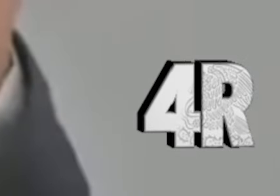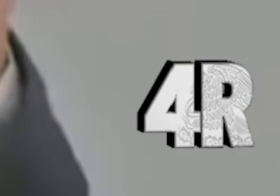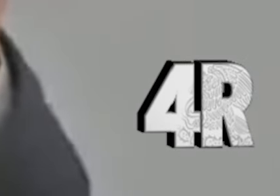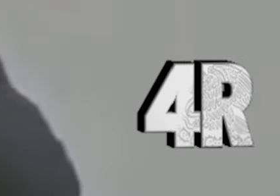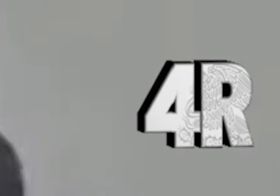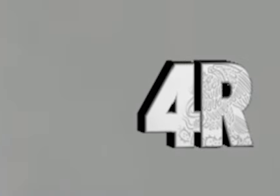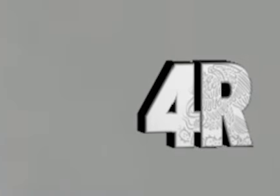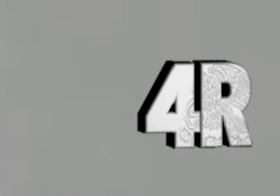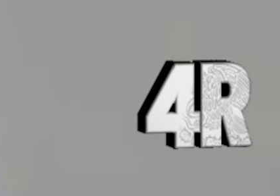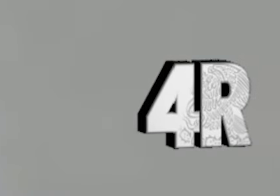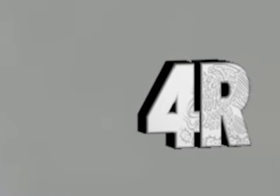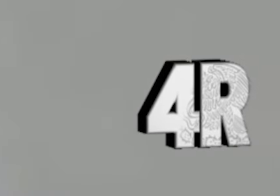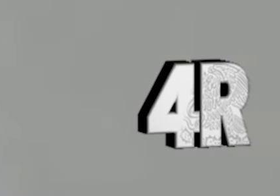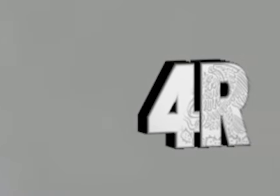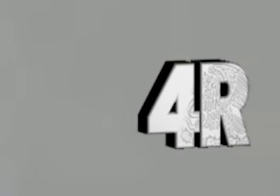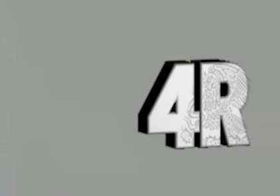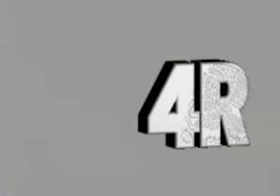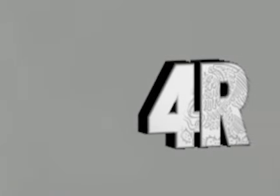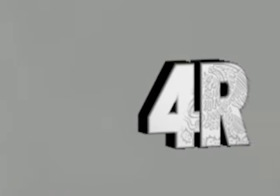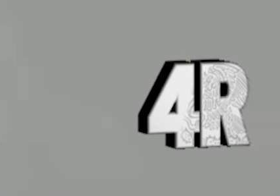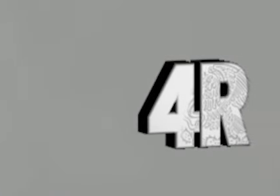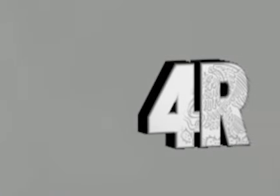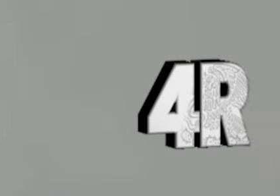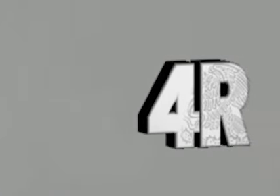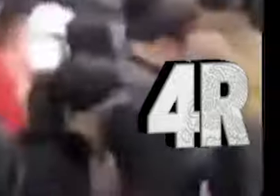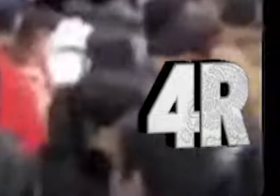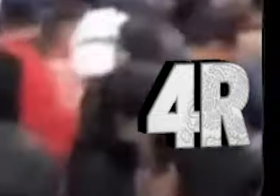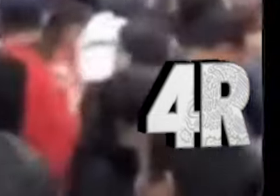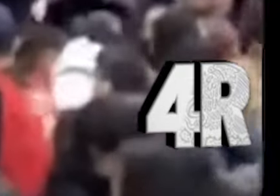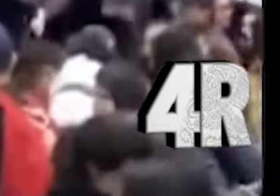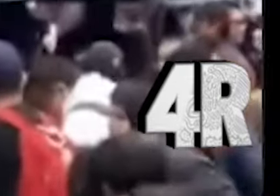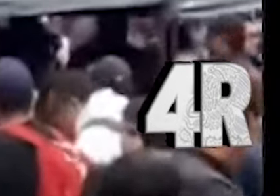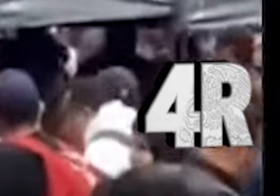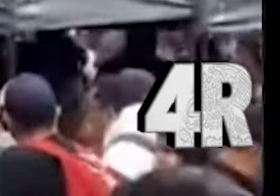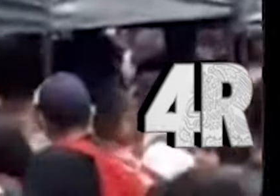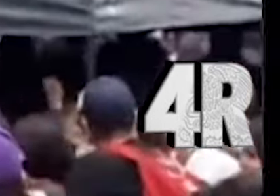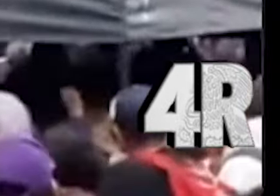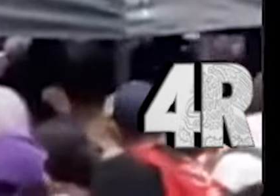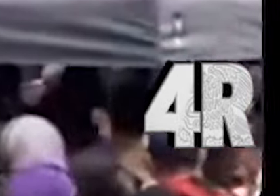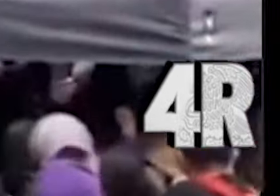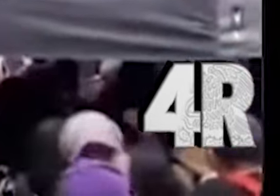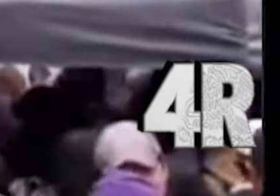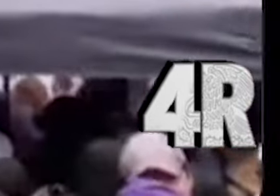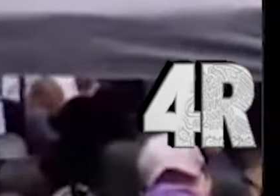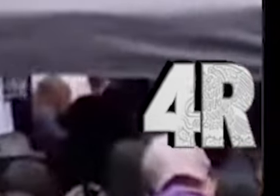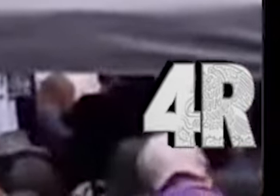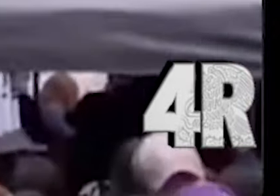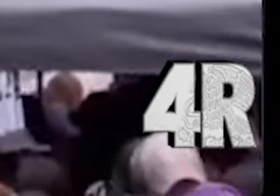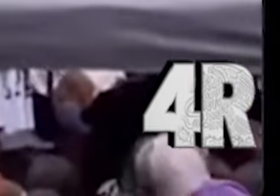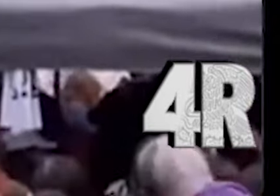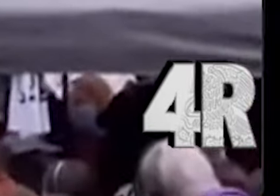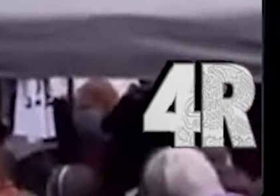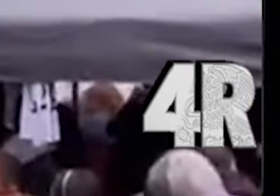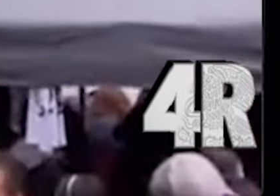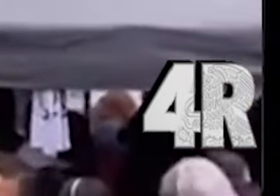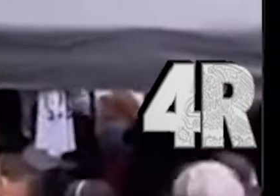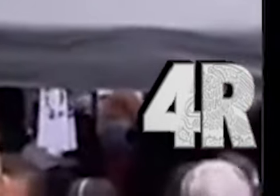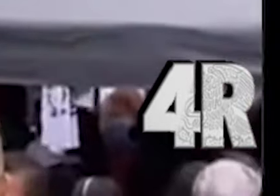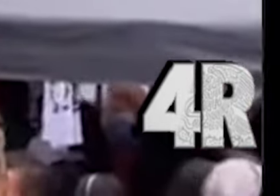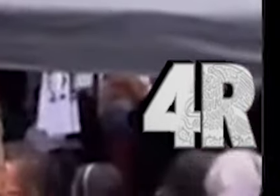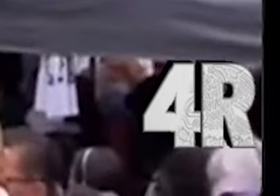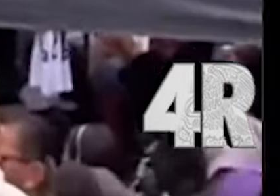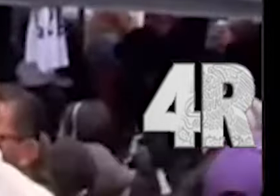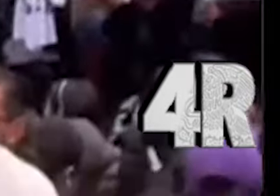totalidad y la ley la obliga a colaborar aunque ella no quiera y sí ciudadanos así vemos un montón de estrategias por